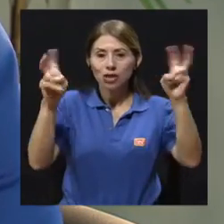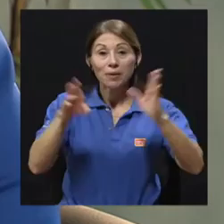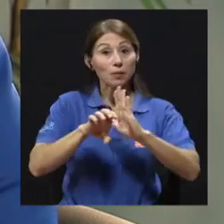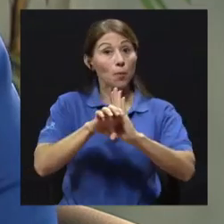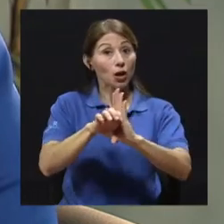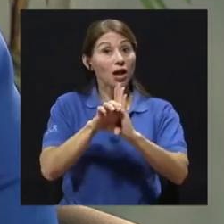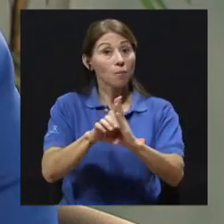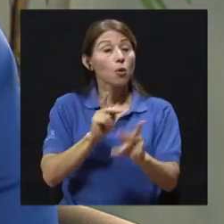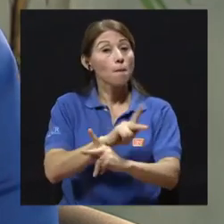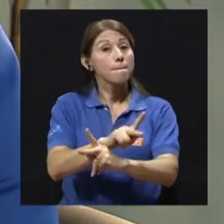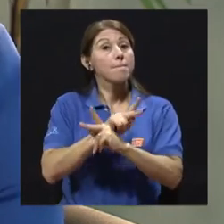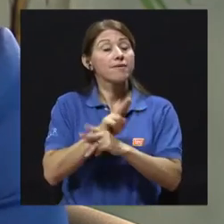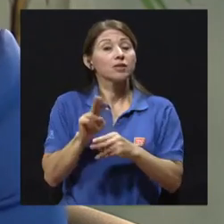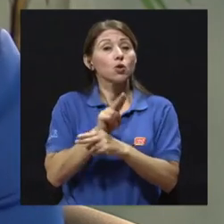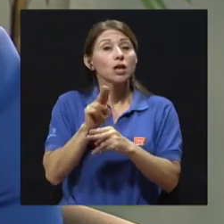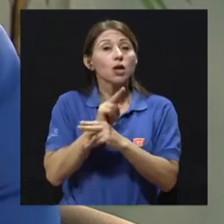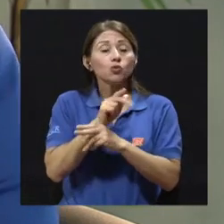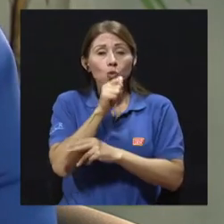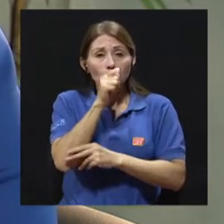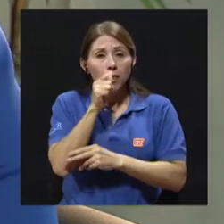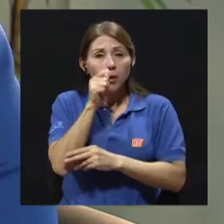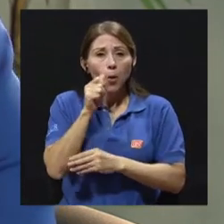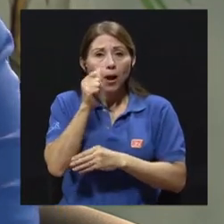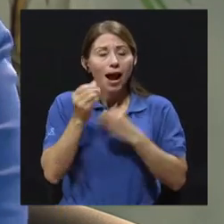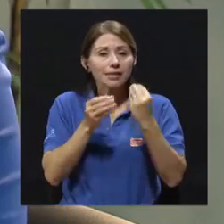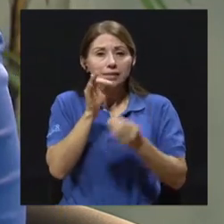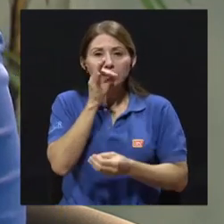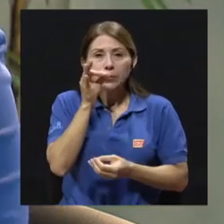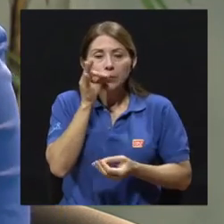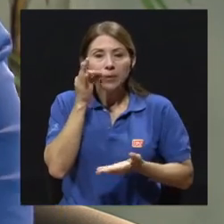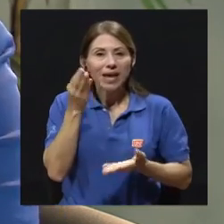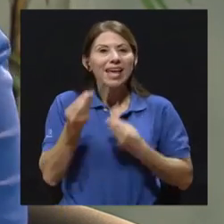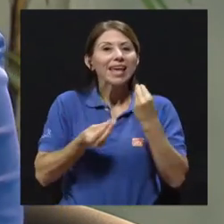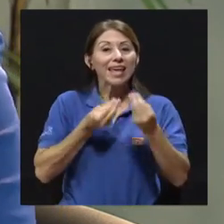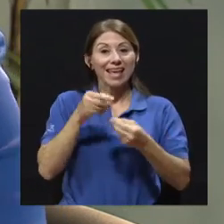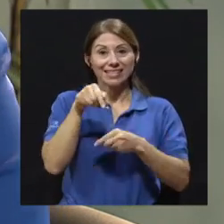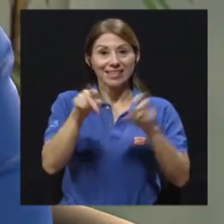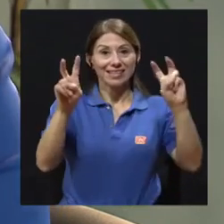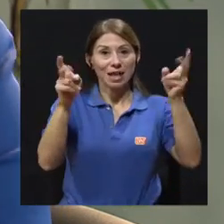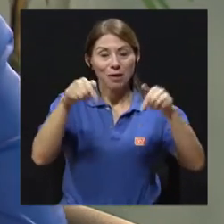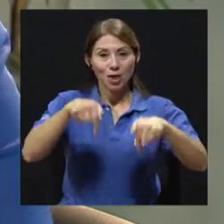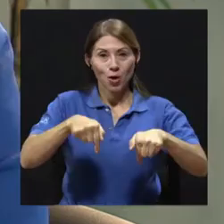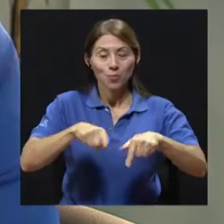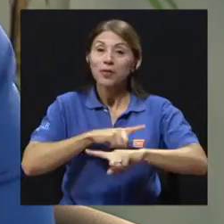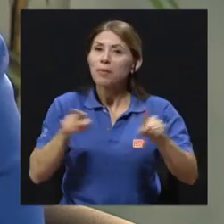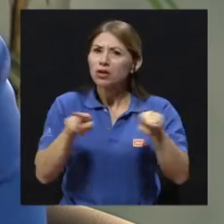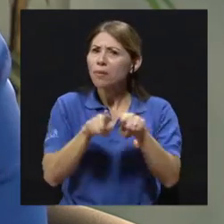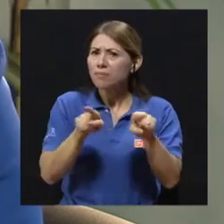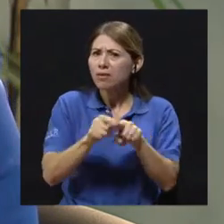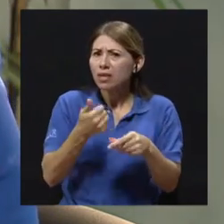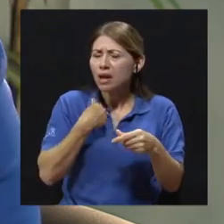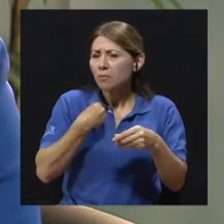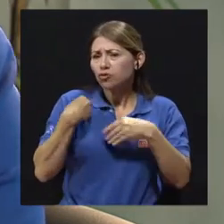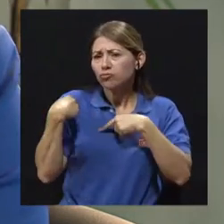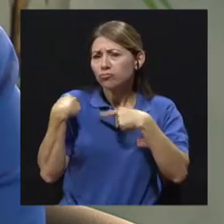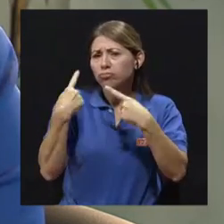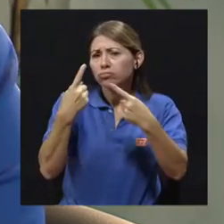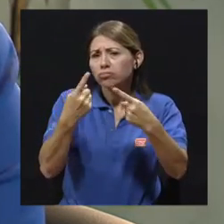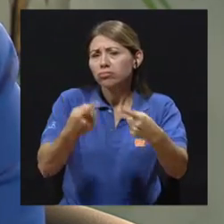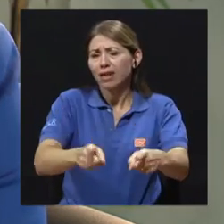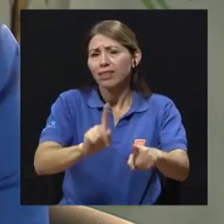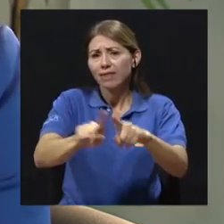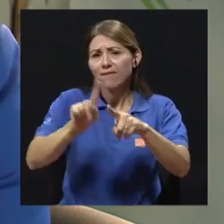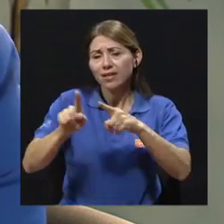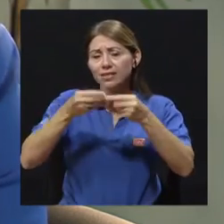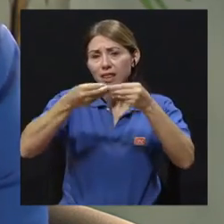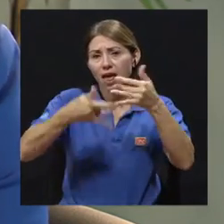la prevención en cuanto al consumo de drogas, que va a ser también parte de nuestro tema del día de hoy, pero también diversidad de temáticas a lo largo